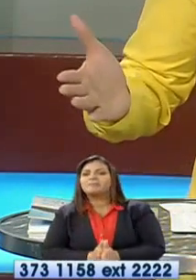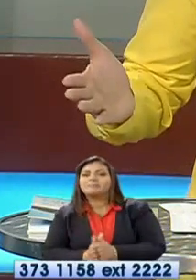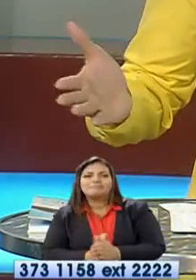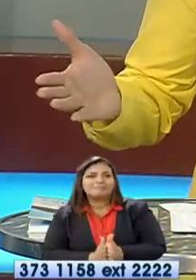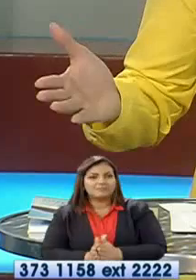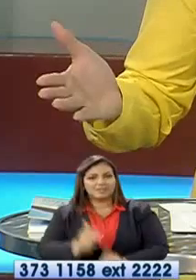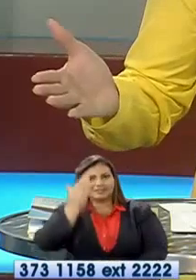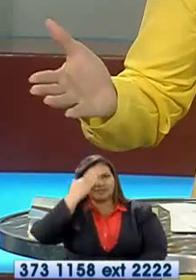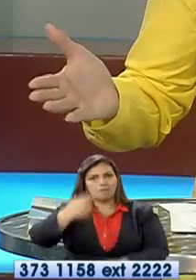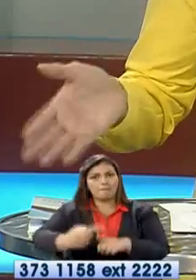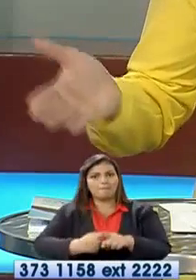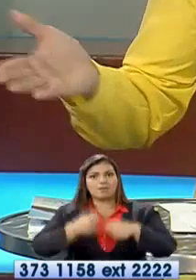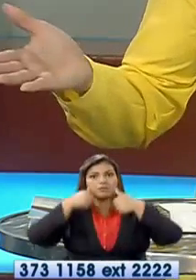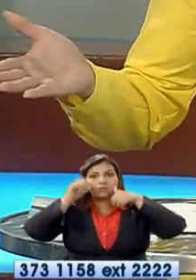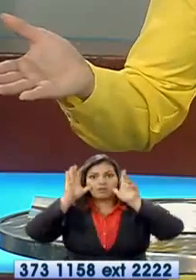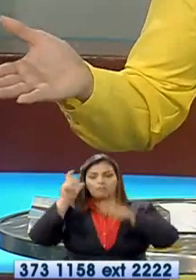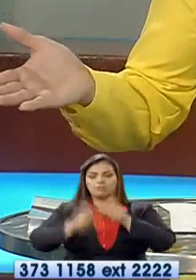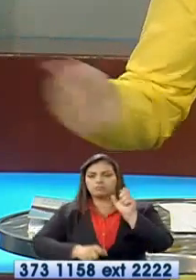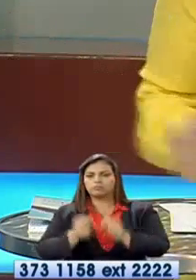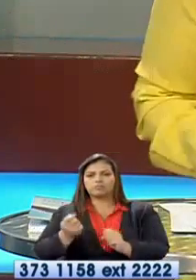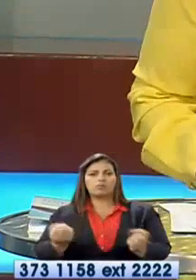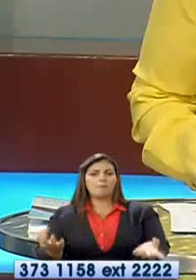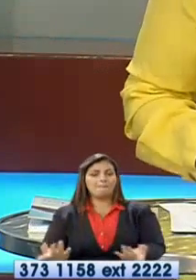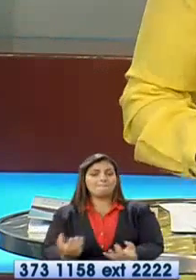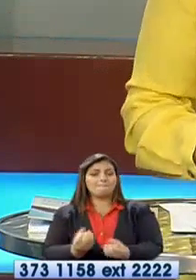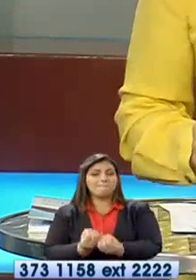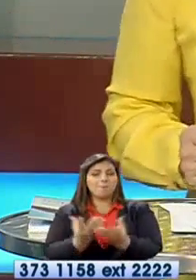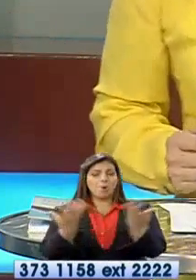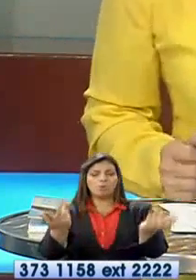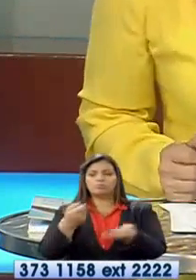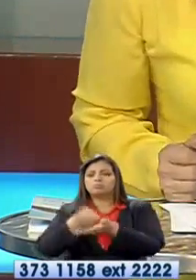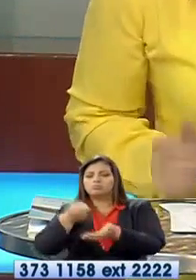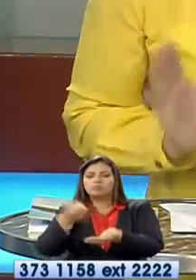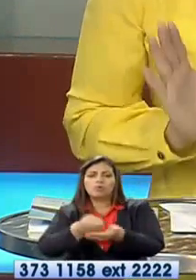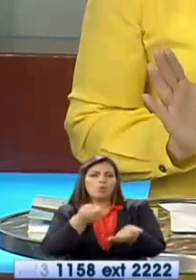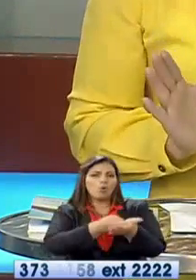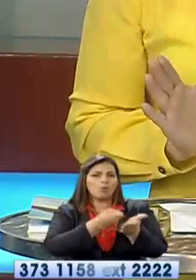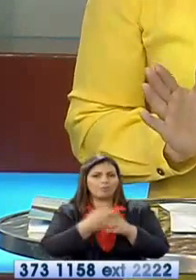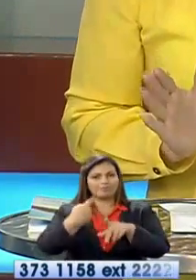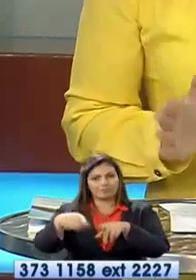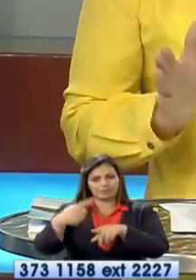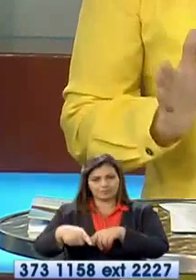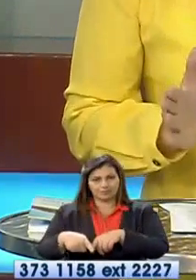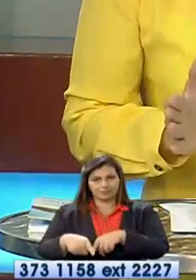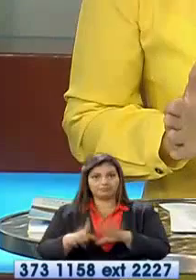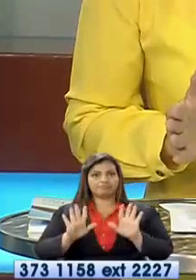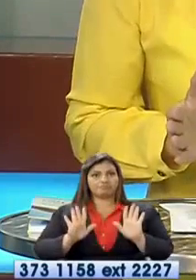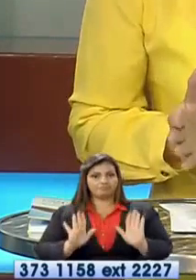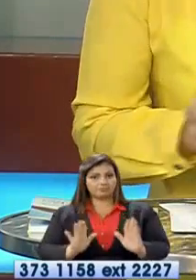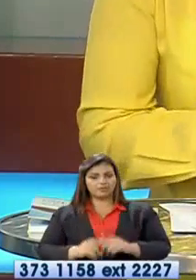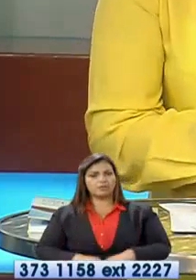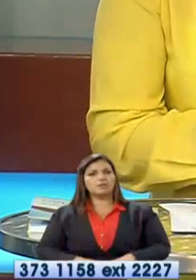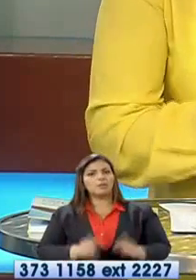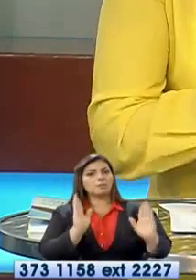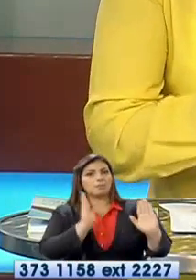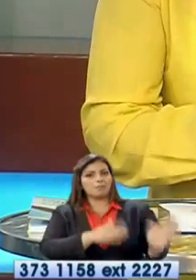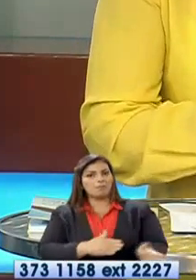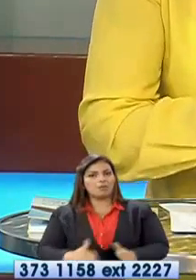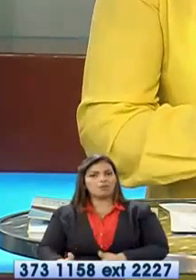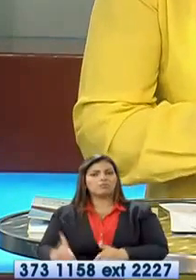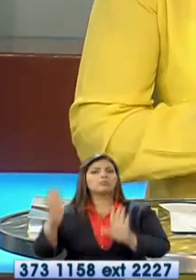en diciembre hacen sus compras por Navidad y Año Nuevo. Pero también, como es lógico, se preparan en materia